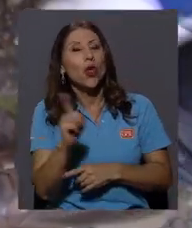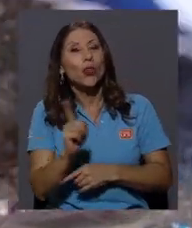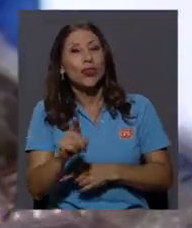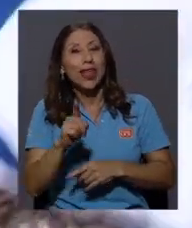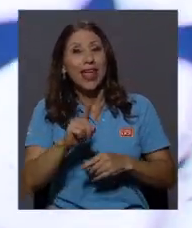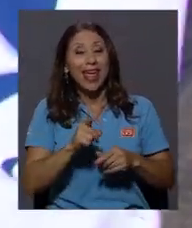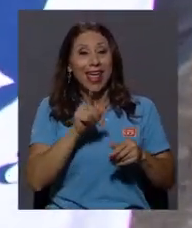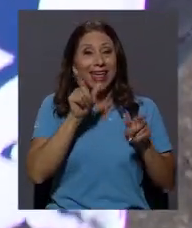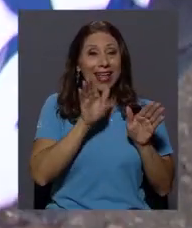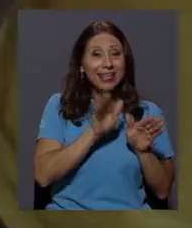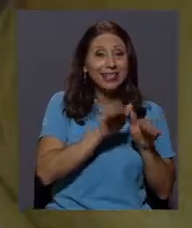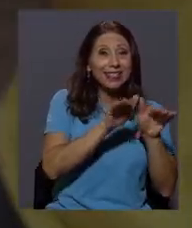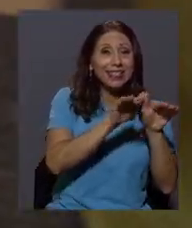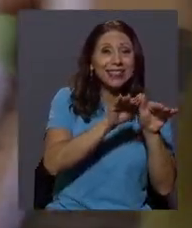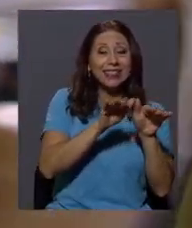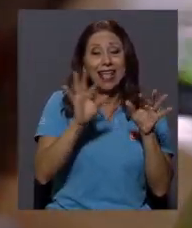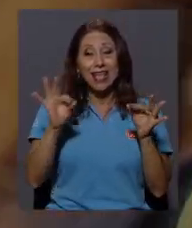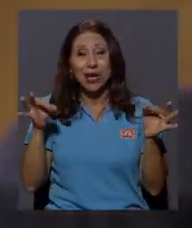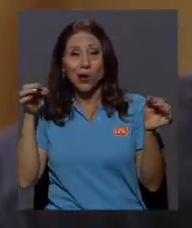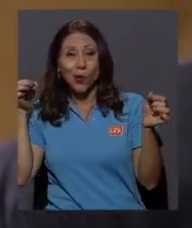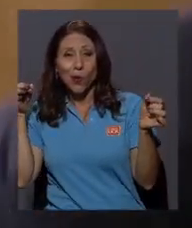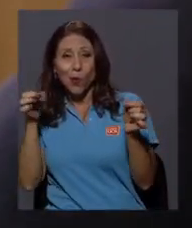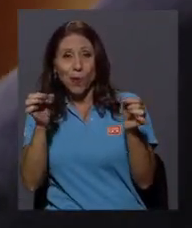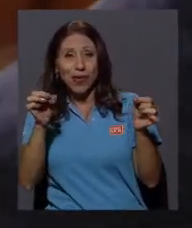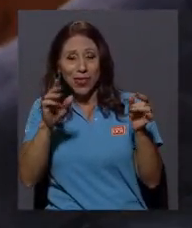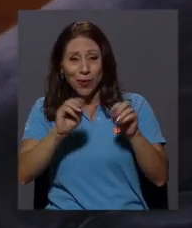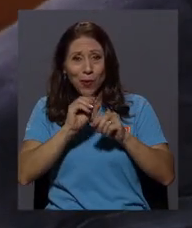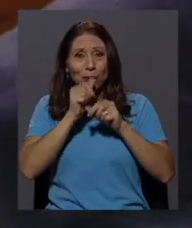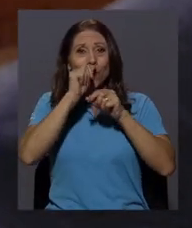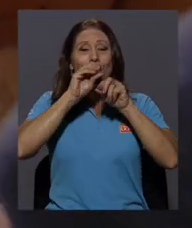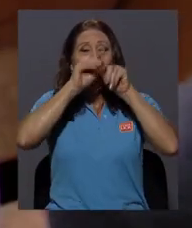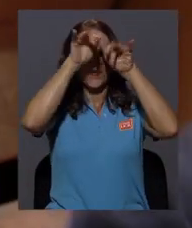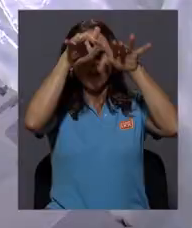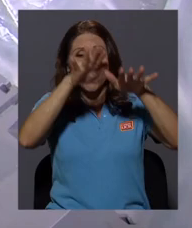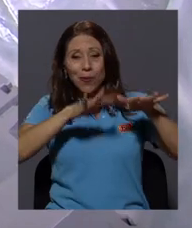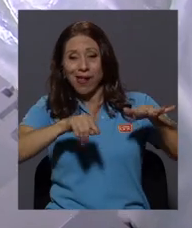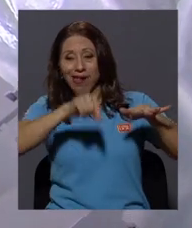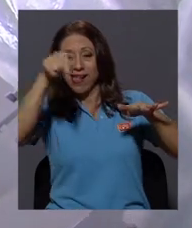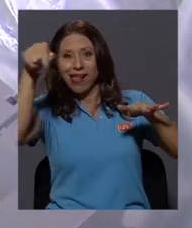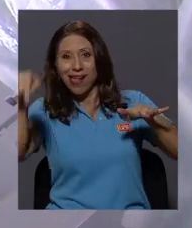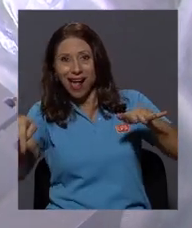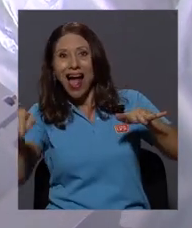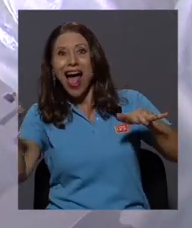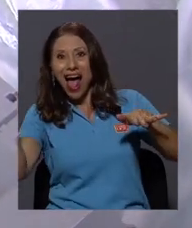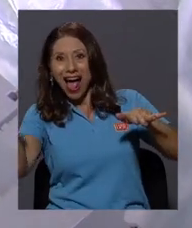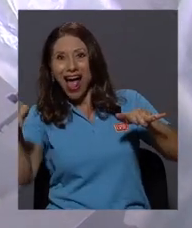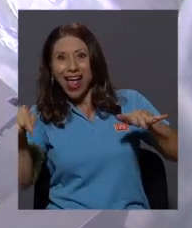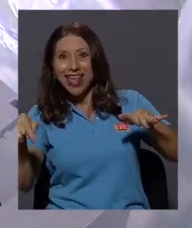y el Cisne para deshacerse de los artículos que no podía desechar en la basura convencional.